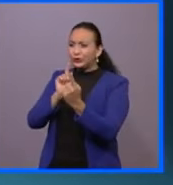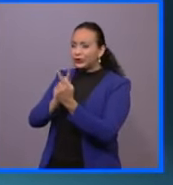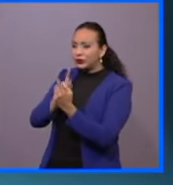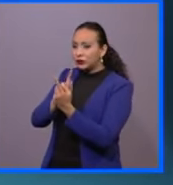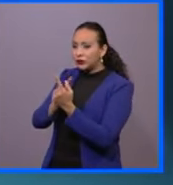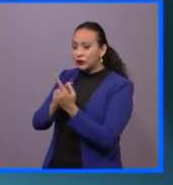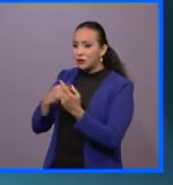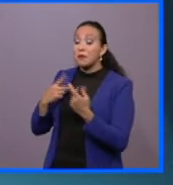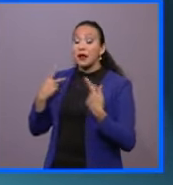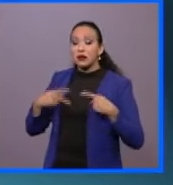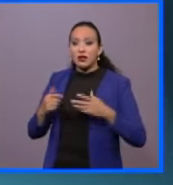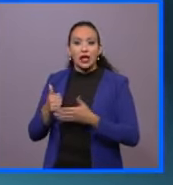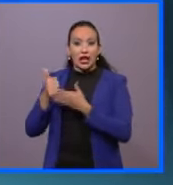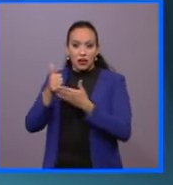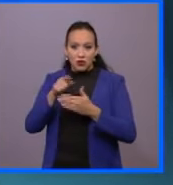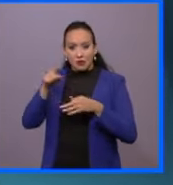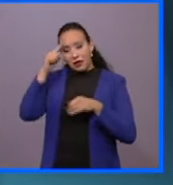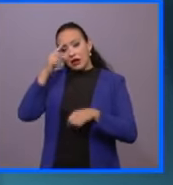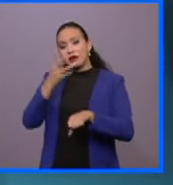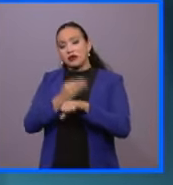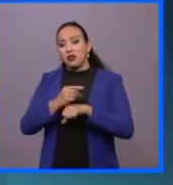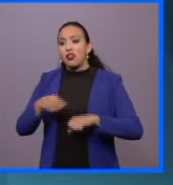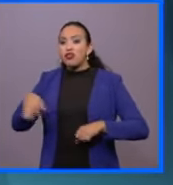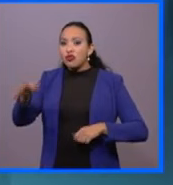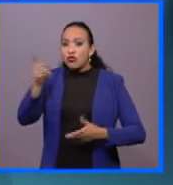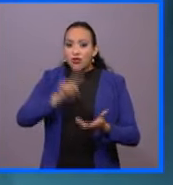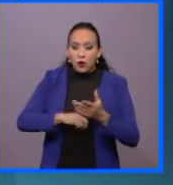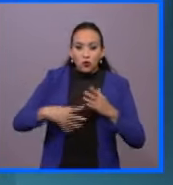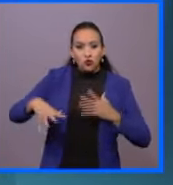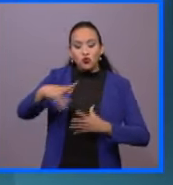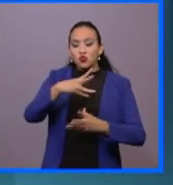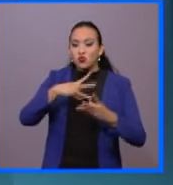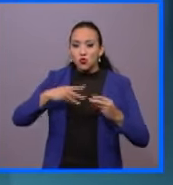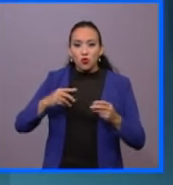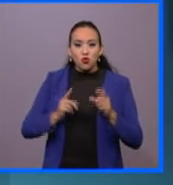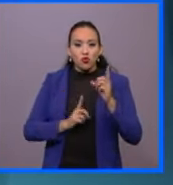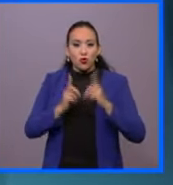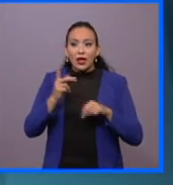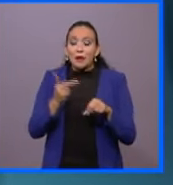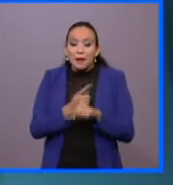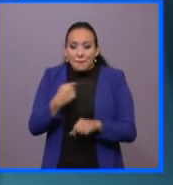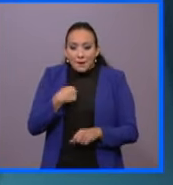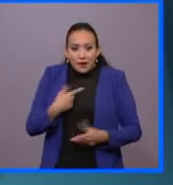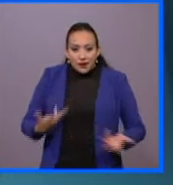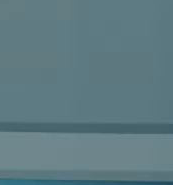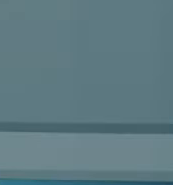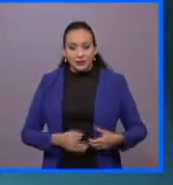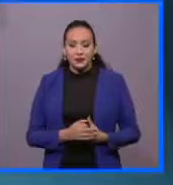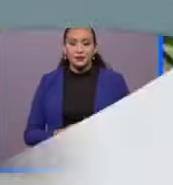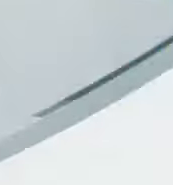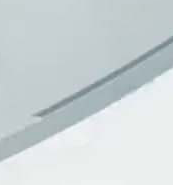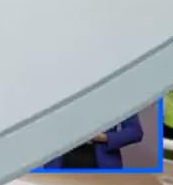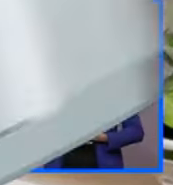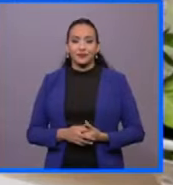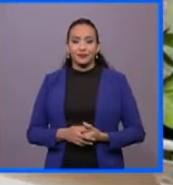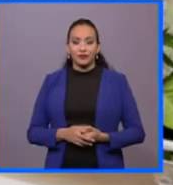de mantenimiento, que todo el mundo está viviendo la incertidumbre de qué va a pasar conmigo.